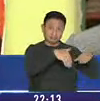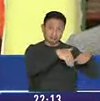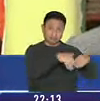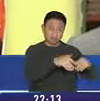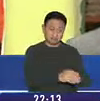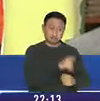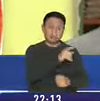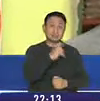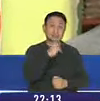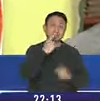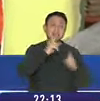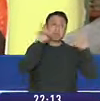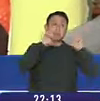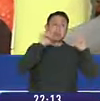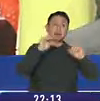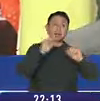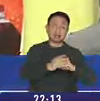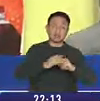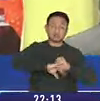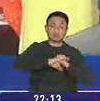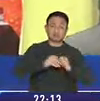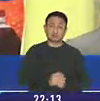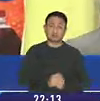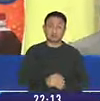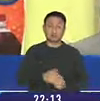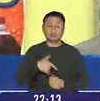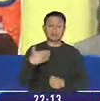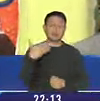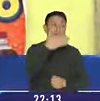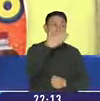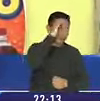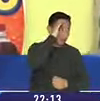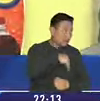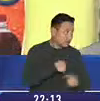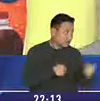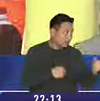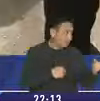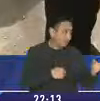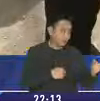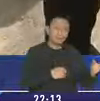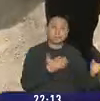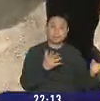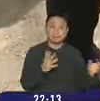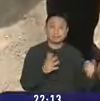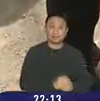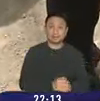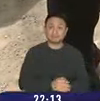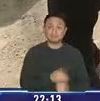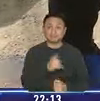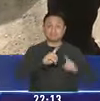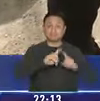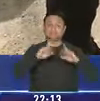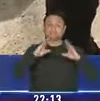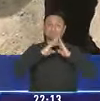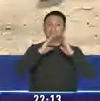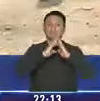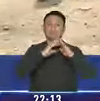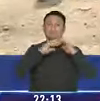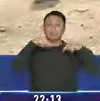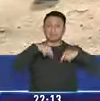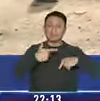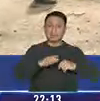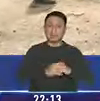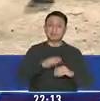gritaban desesperadas de que les han robado. Fuimos a la policía, no había nadie en el retén. Varias viviendas incluso habrían sido